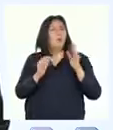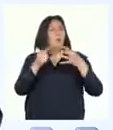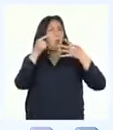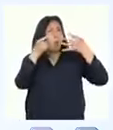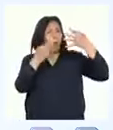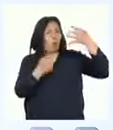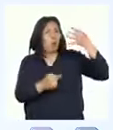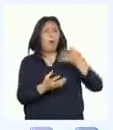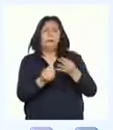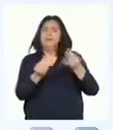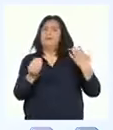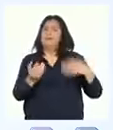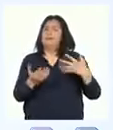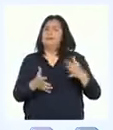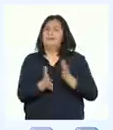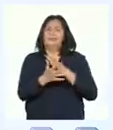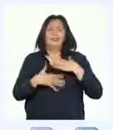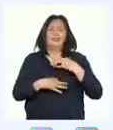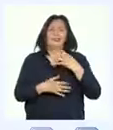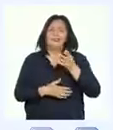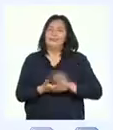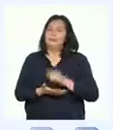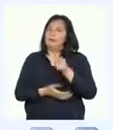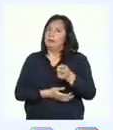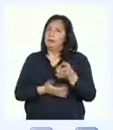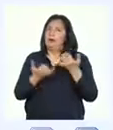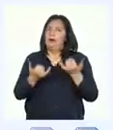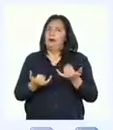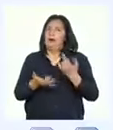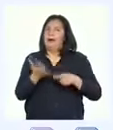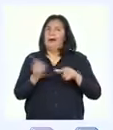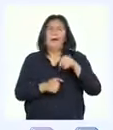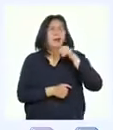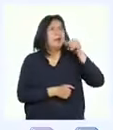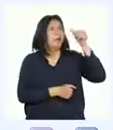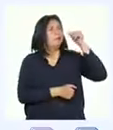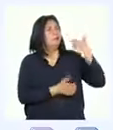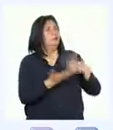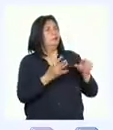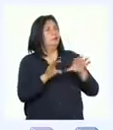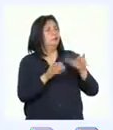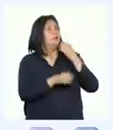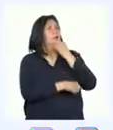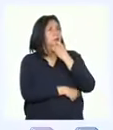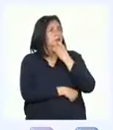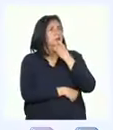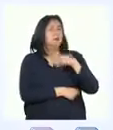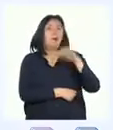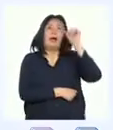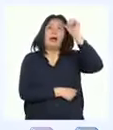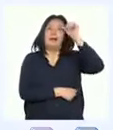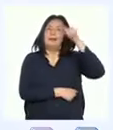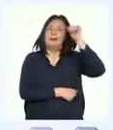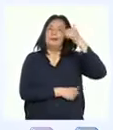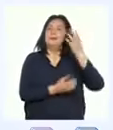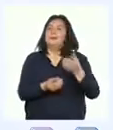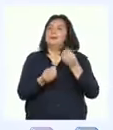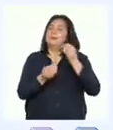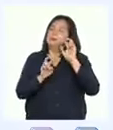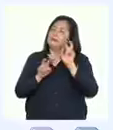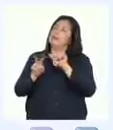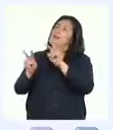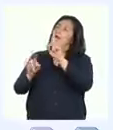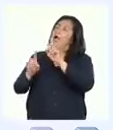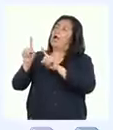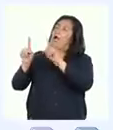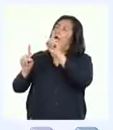un montón de actividades muy interesantes. La actividad que realizamos ayer nos ha permitido activar nuestros recuerdos a través de la apreciación